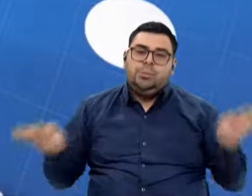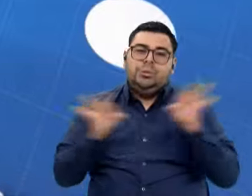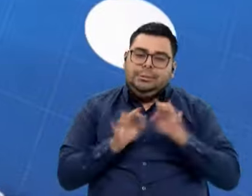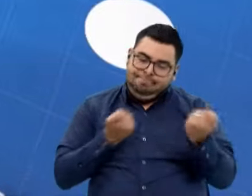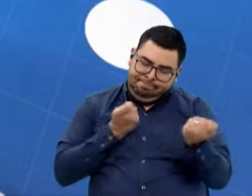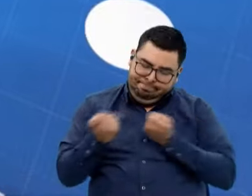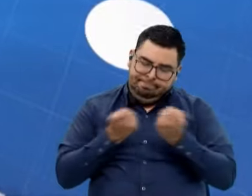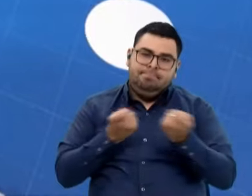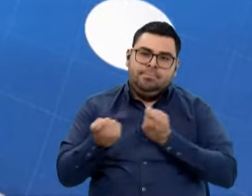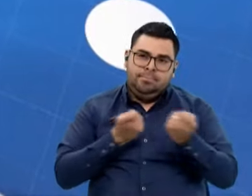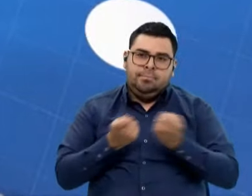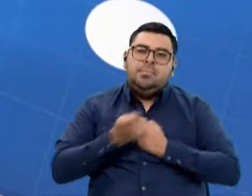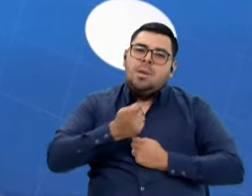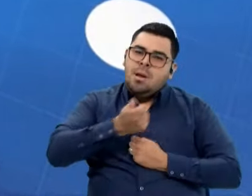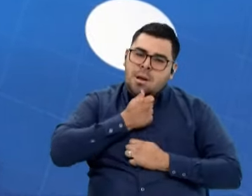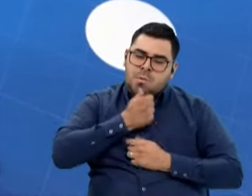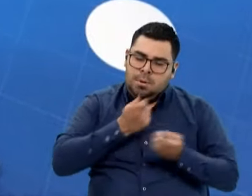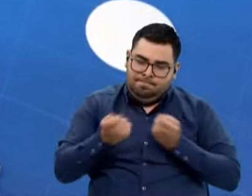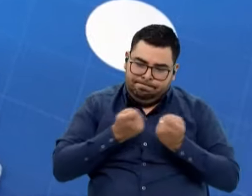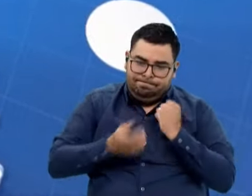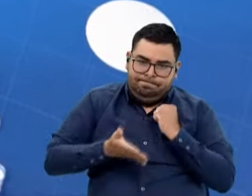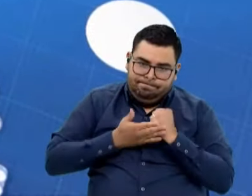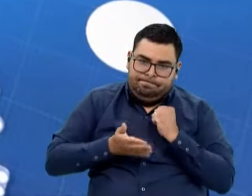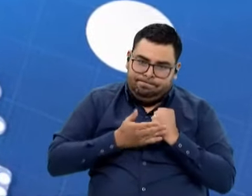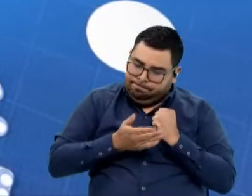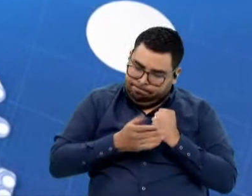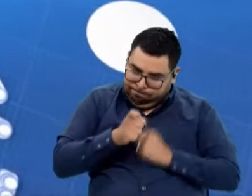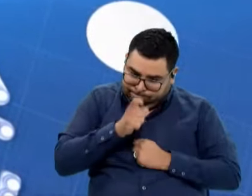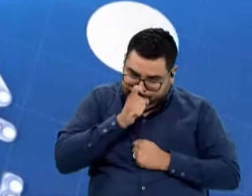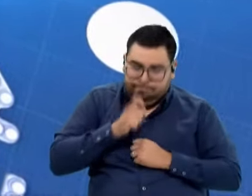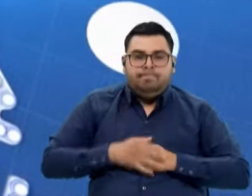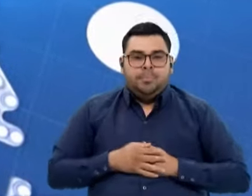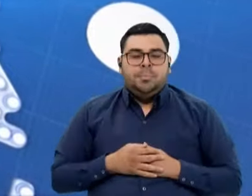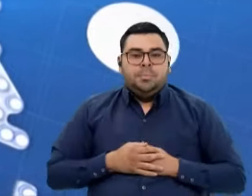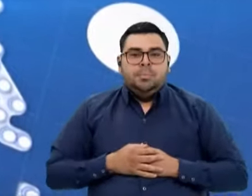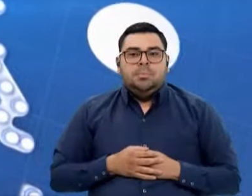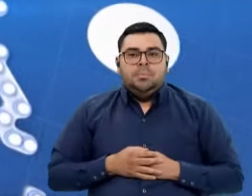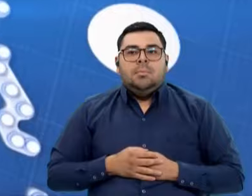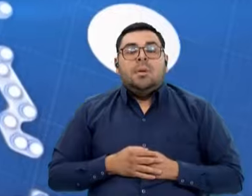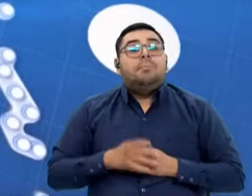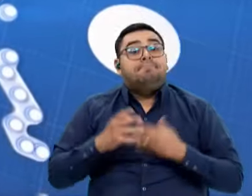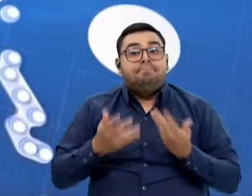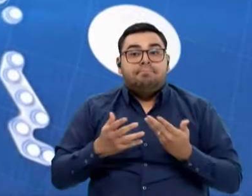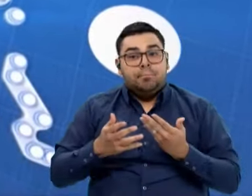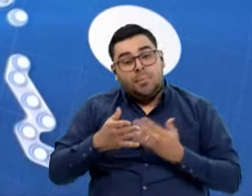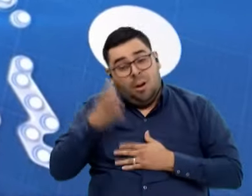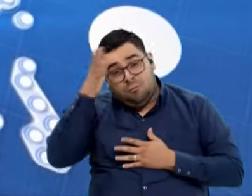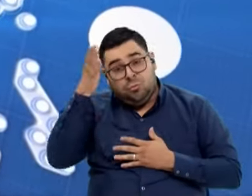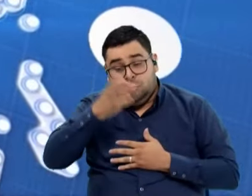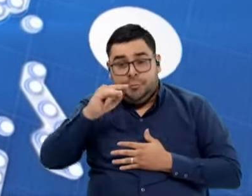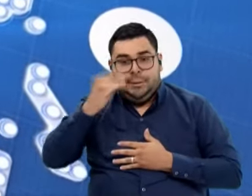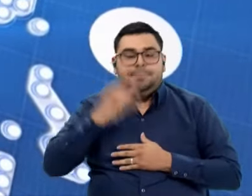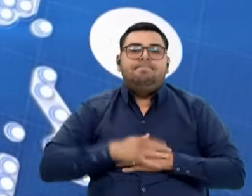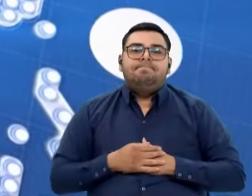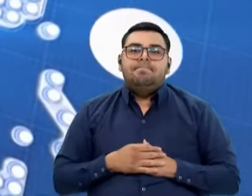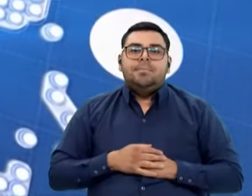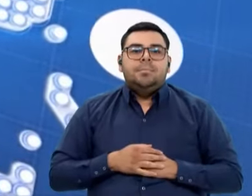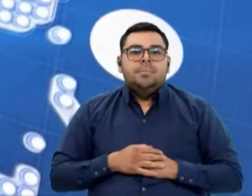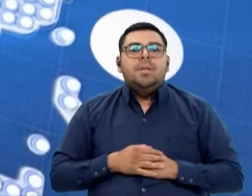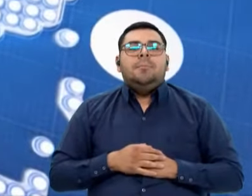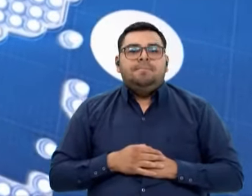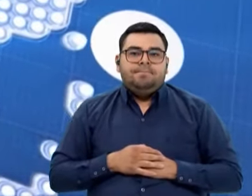no va a abastecer a todo el mundo. Entonces lo que tenemos que hacer es ahorrar agua y de alguna forma prevenir y almacenarla. Y hay una